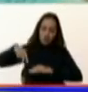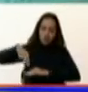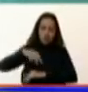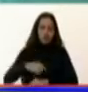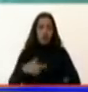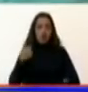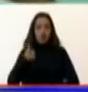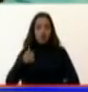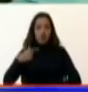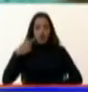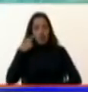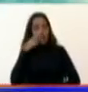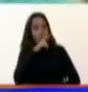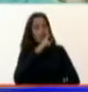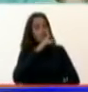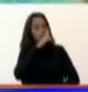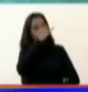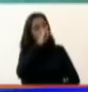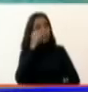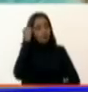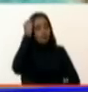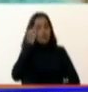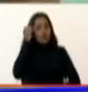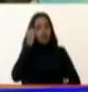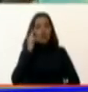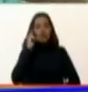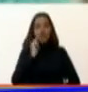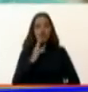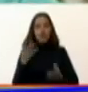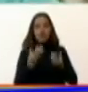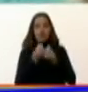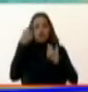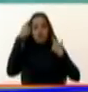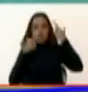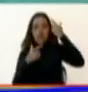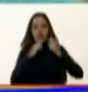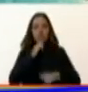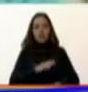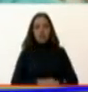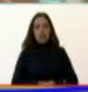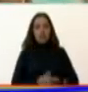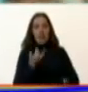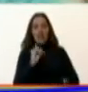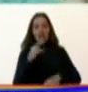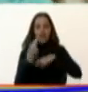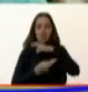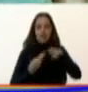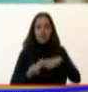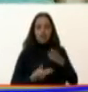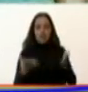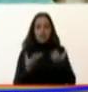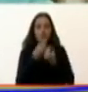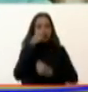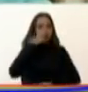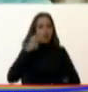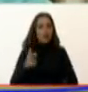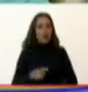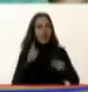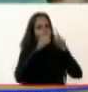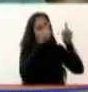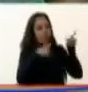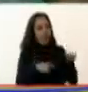yo pase, ahí está Bolívar con su pensamiento, ahí está Chávez con su legado, ahí está la revolución con su pueblo, en la